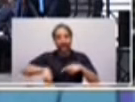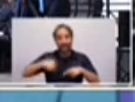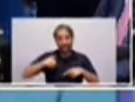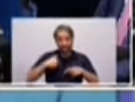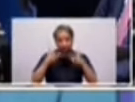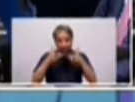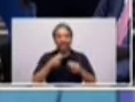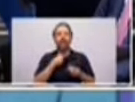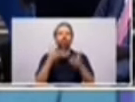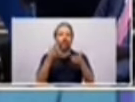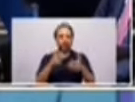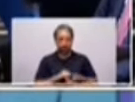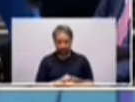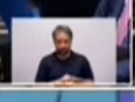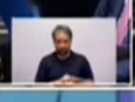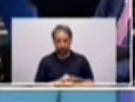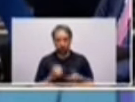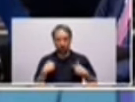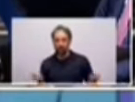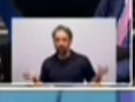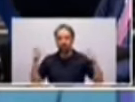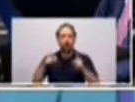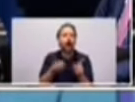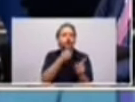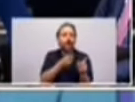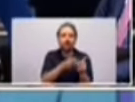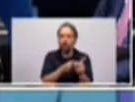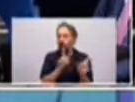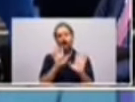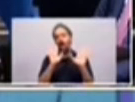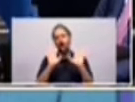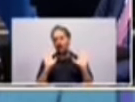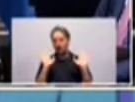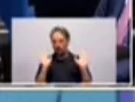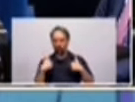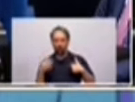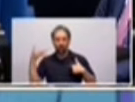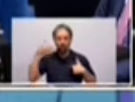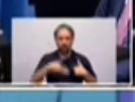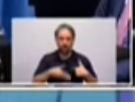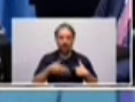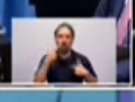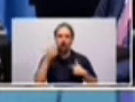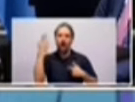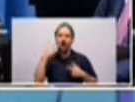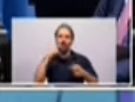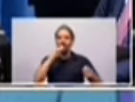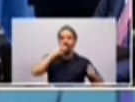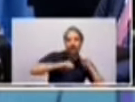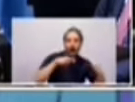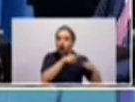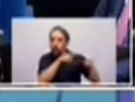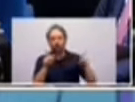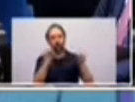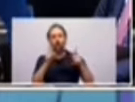el diagnóstico? Vamos a juntar, que son valiosísimos y que hay que ponerlos, vamos a juntar testimonios de esto, 5, 10, 15, 20,